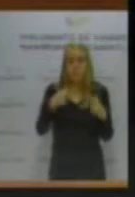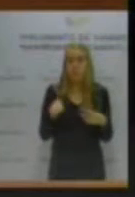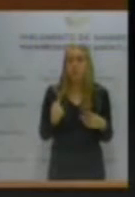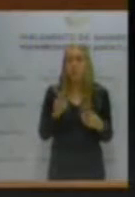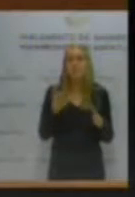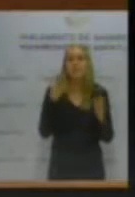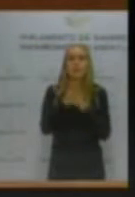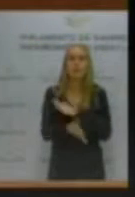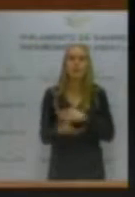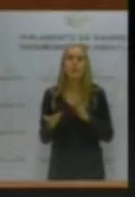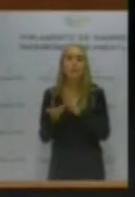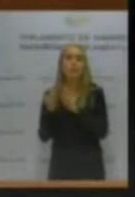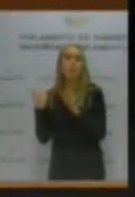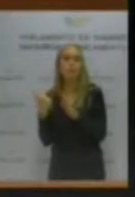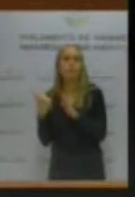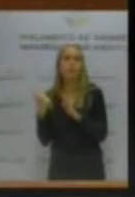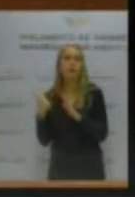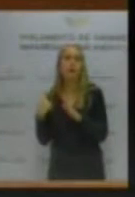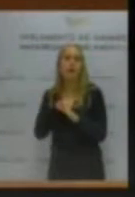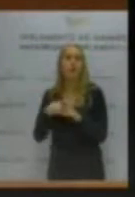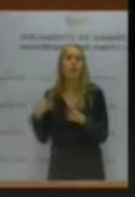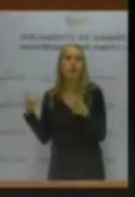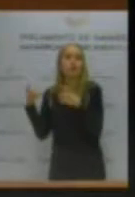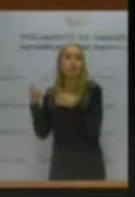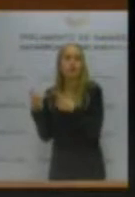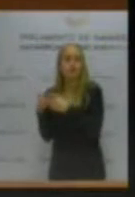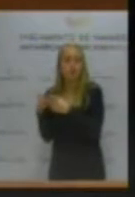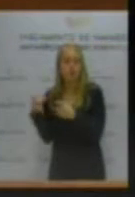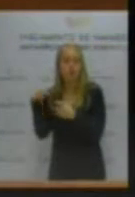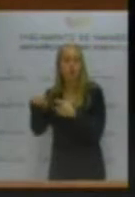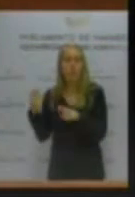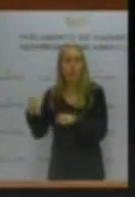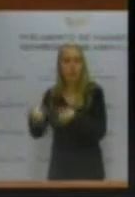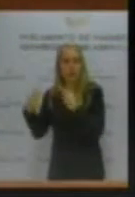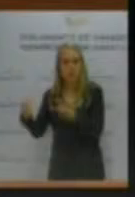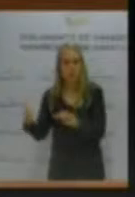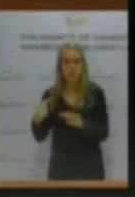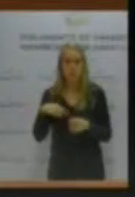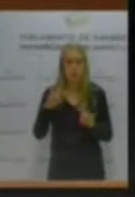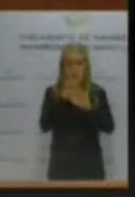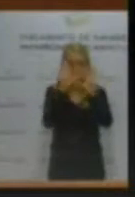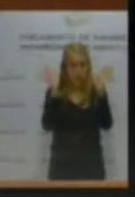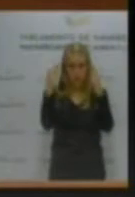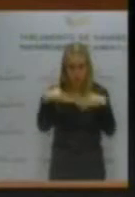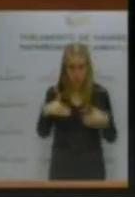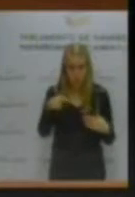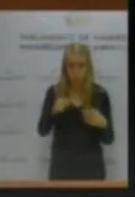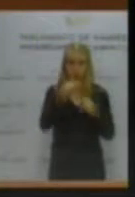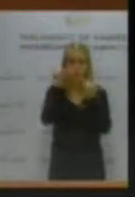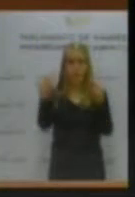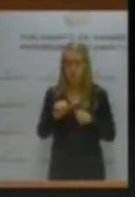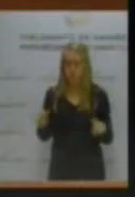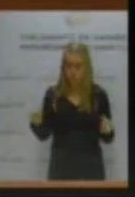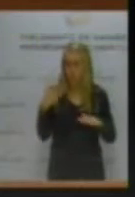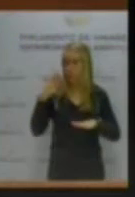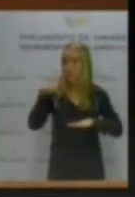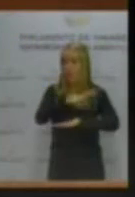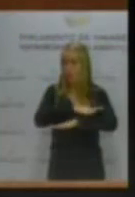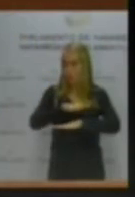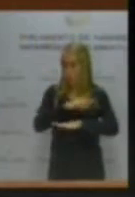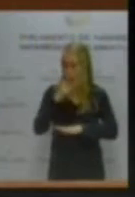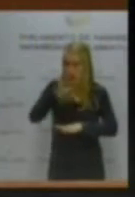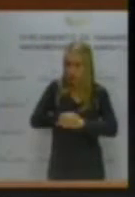de residuos. Eso está clarísimo. No se tiene claro quién lo integrará, ni la forma, ni la gobernanza, pero